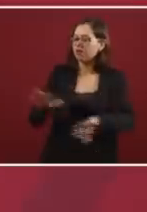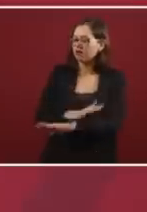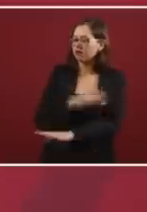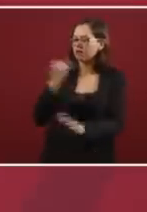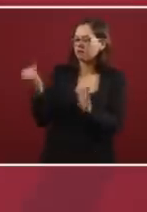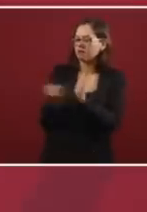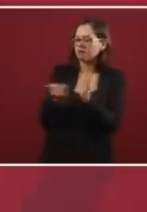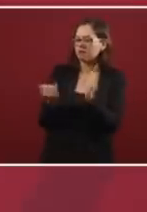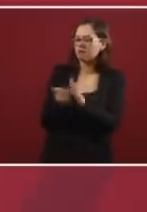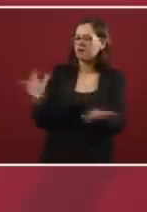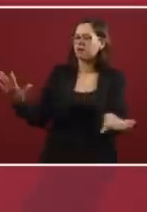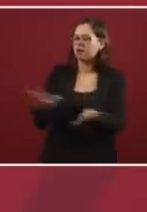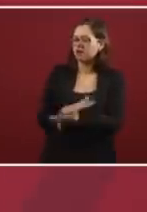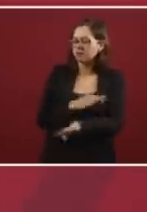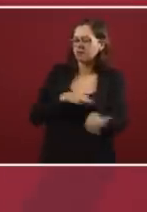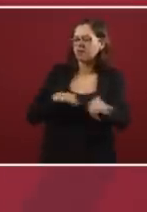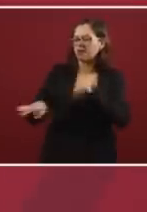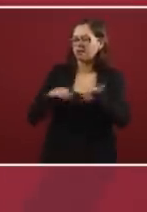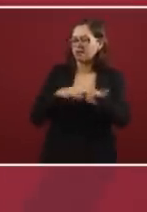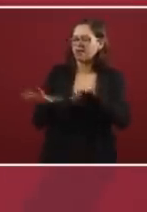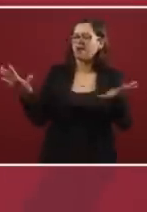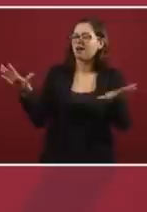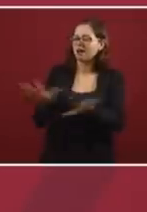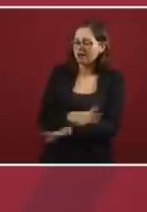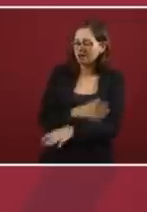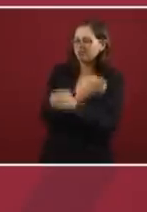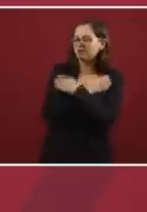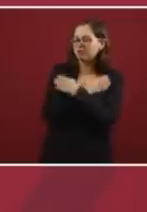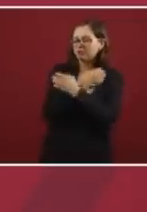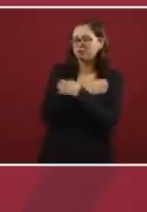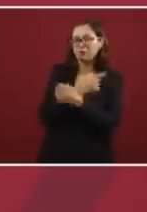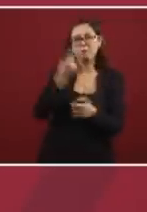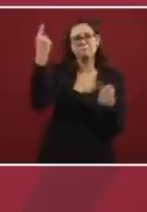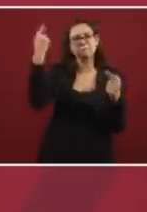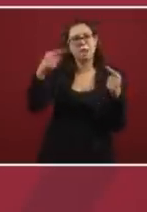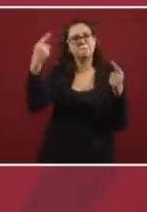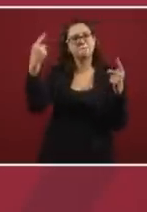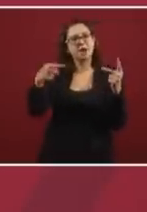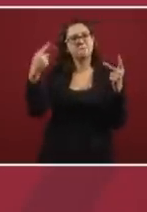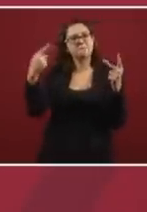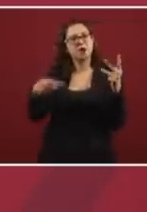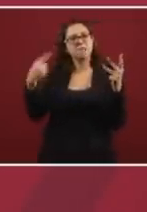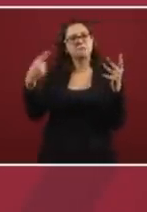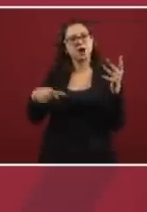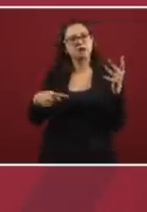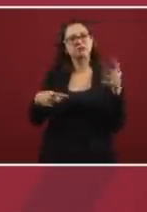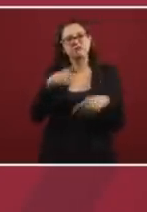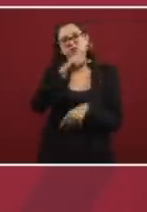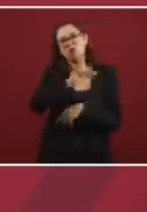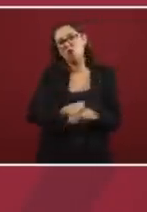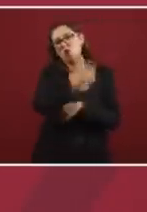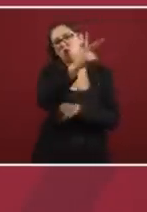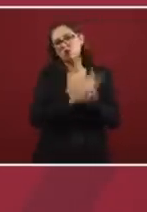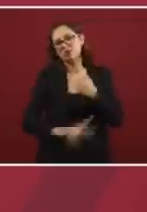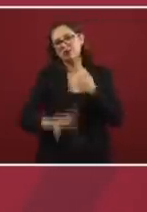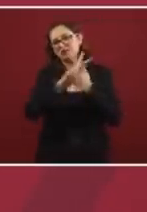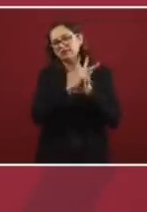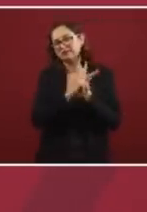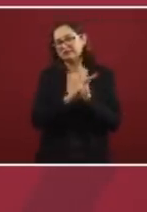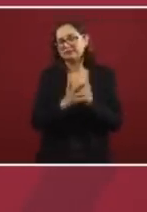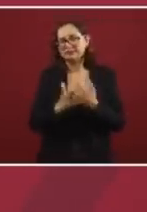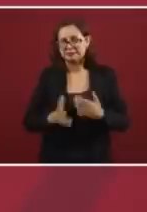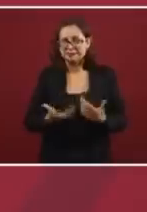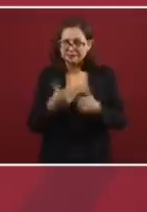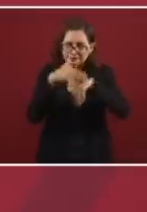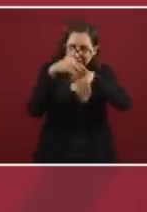reforma laboral reforma educativa era la agenda que imponían desde el extranjero con